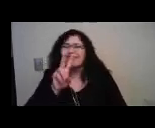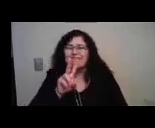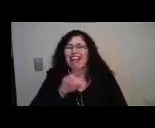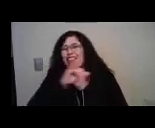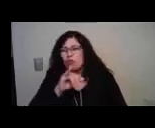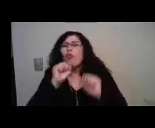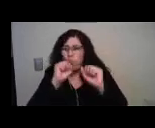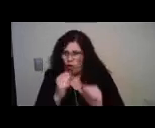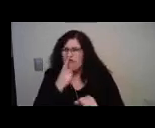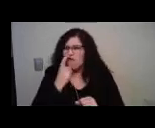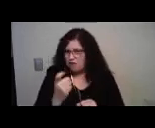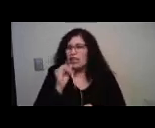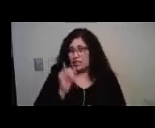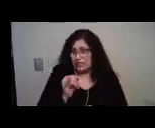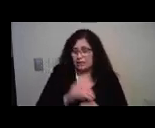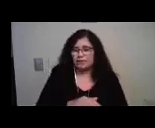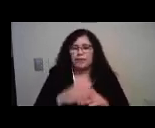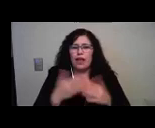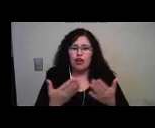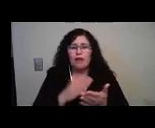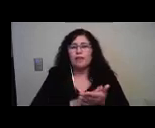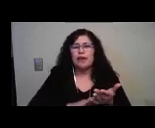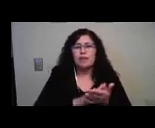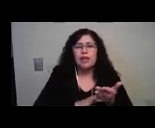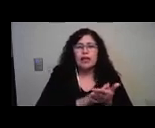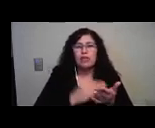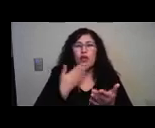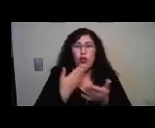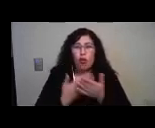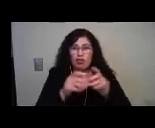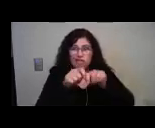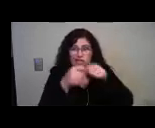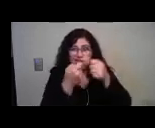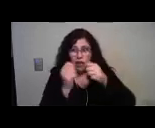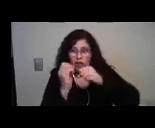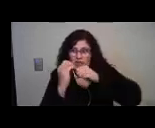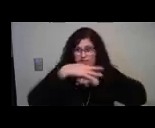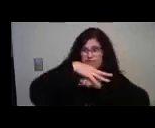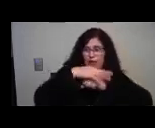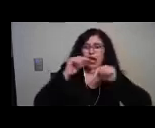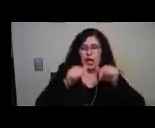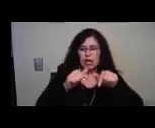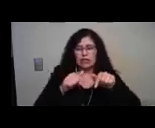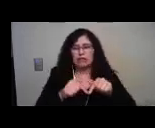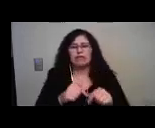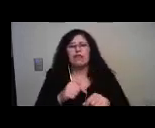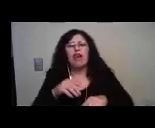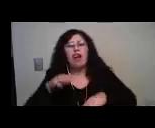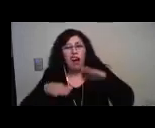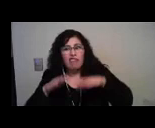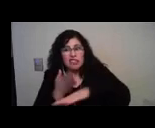personas que tienen muchas veces un accidente vascular isquémico hemorrágico previamente han tenido crisis isquémicas transitorias, ¿ya?